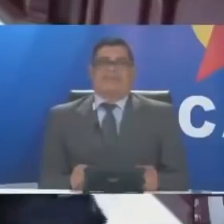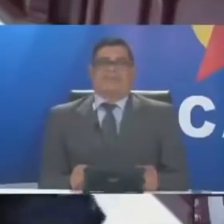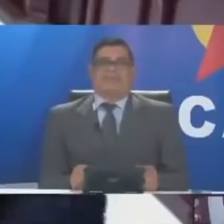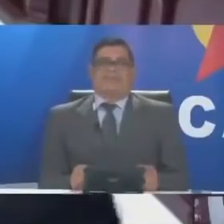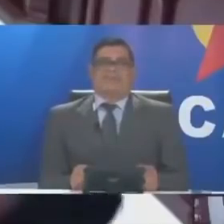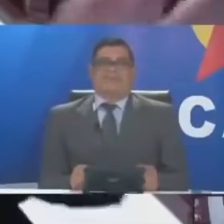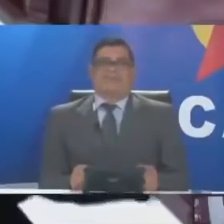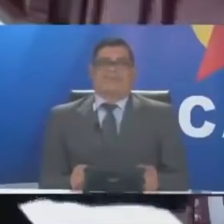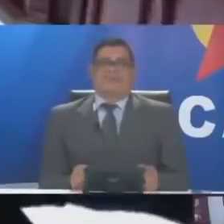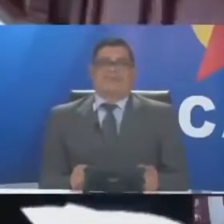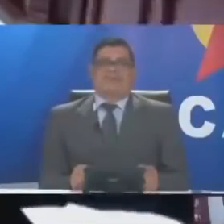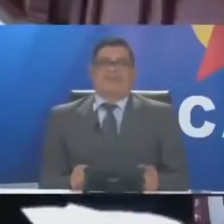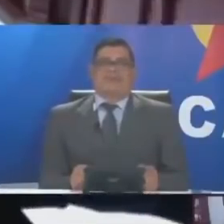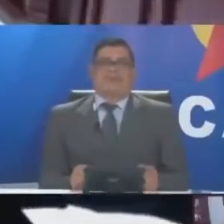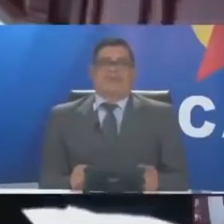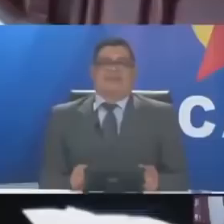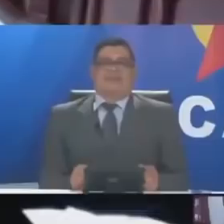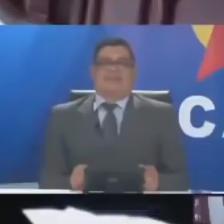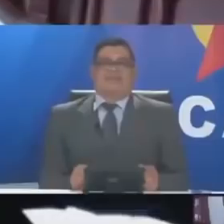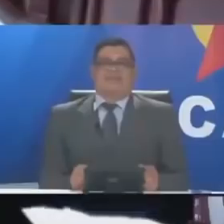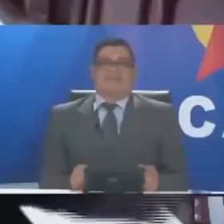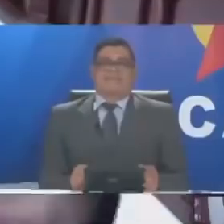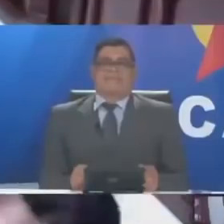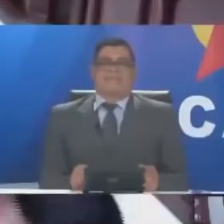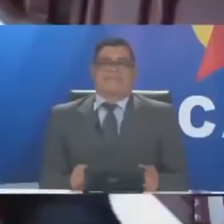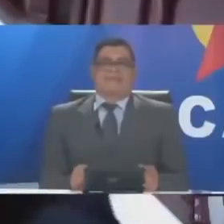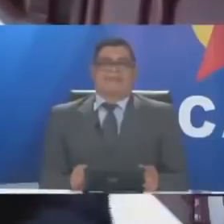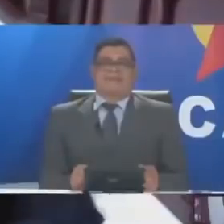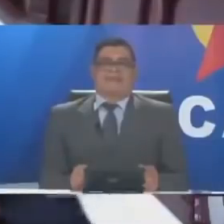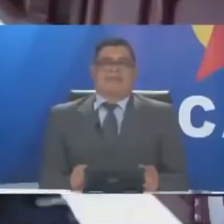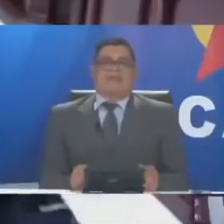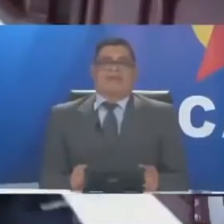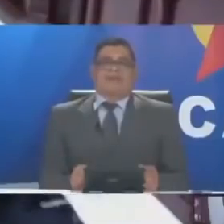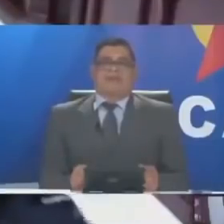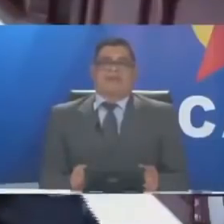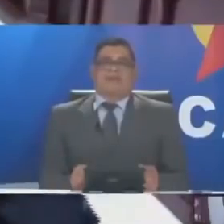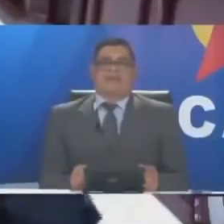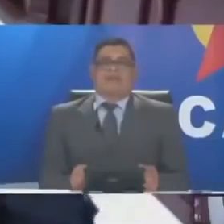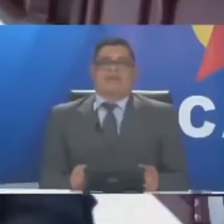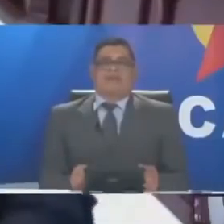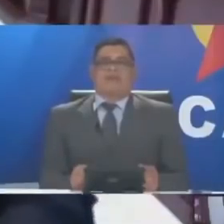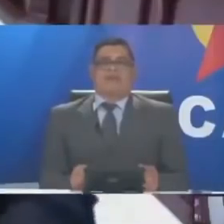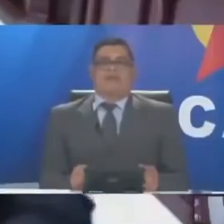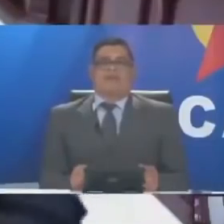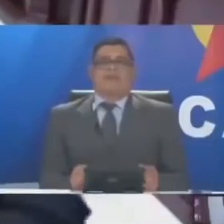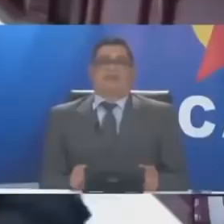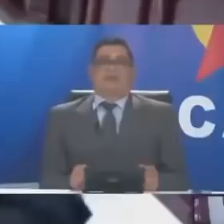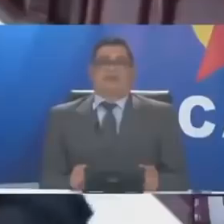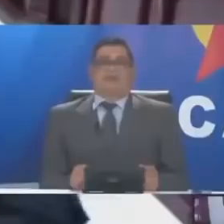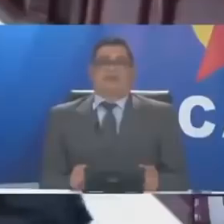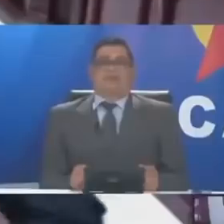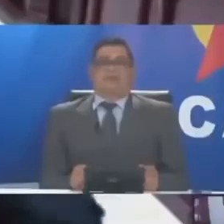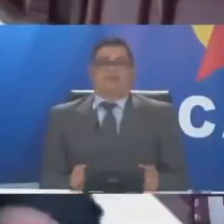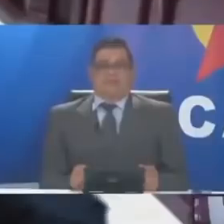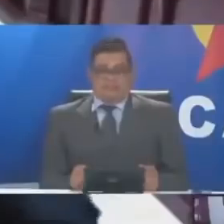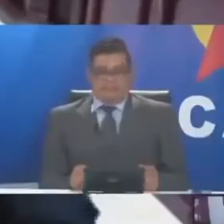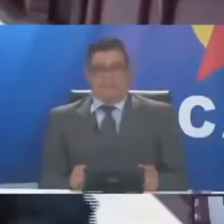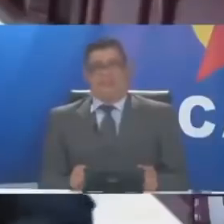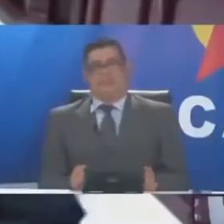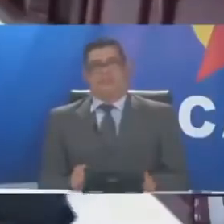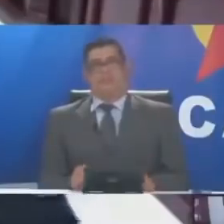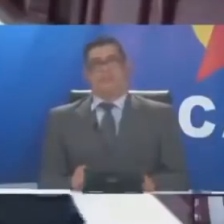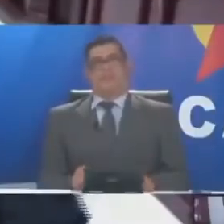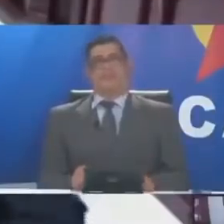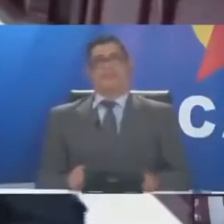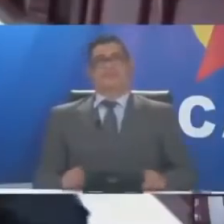propositivo no se compare con su adversario convénzame de quién es usted convénzame porque debo de marcar la casilla tal porque